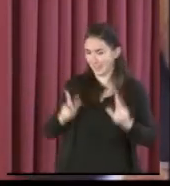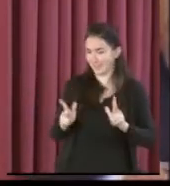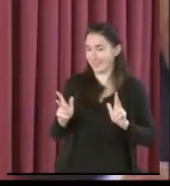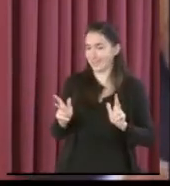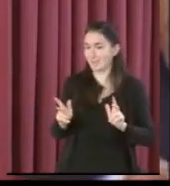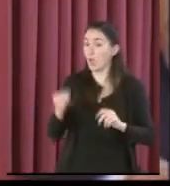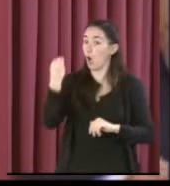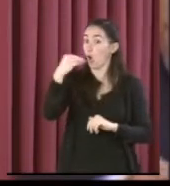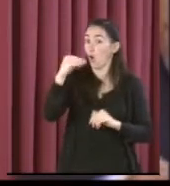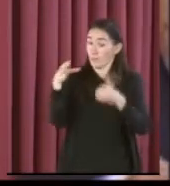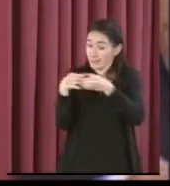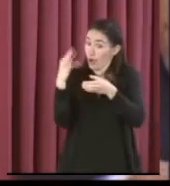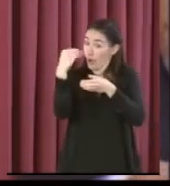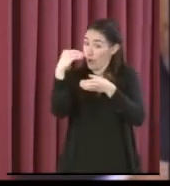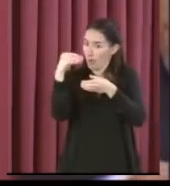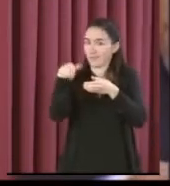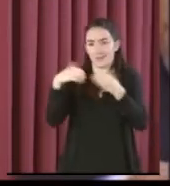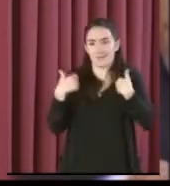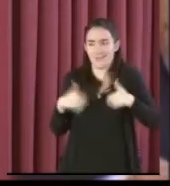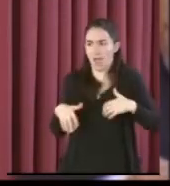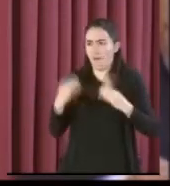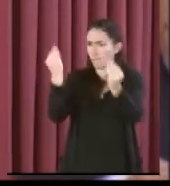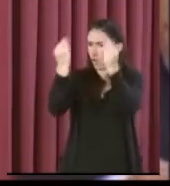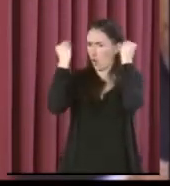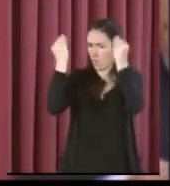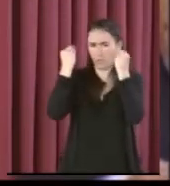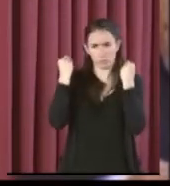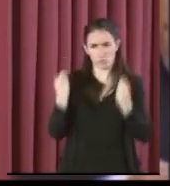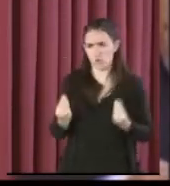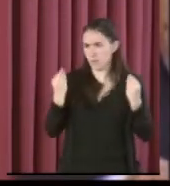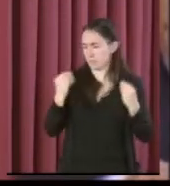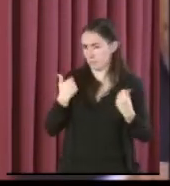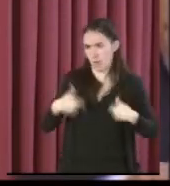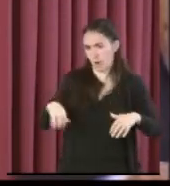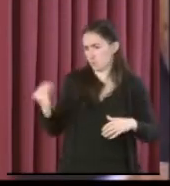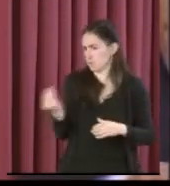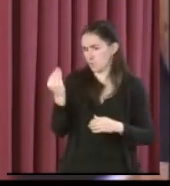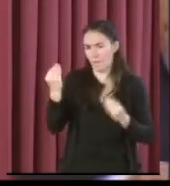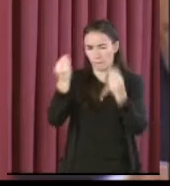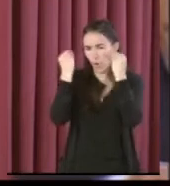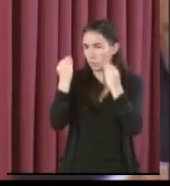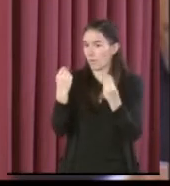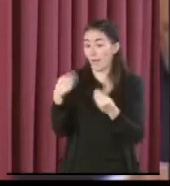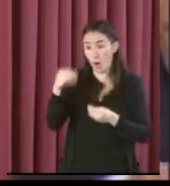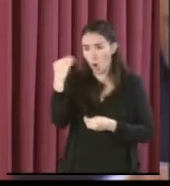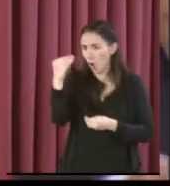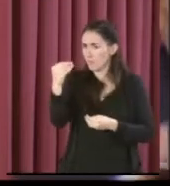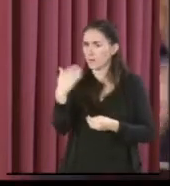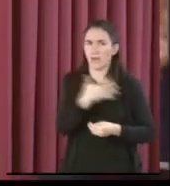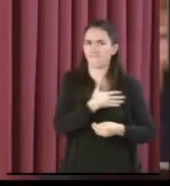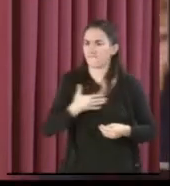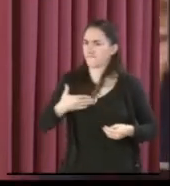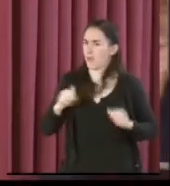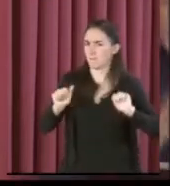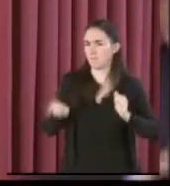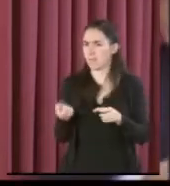y son dinámicos, están mejor formados que nunca, demandan propuestas diferentes y piden paso. En esta línea,